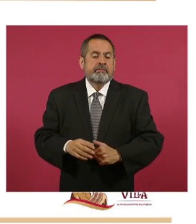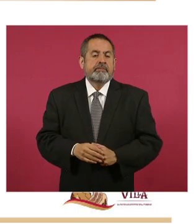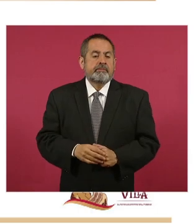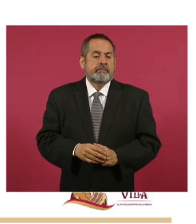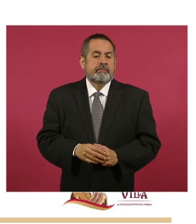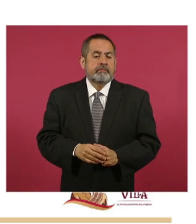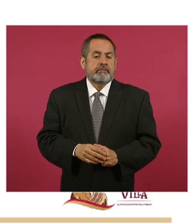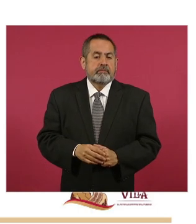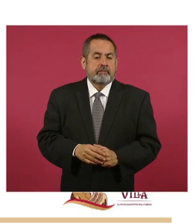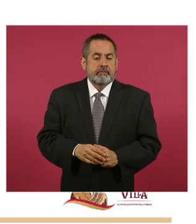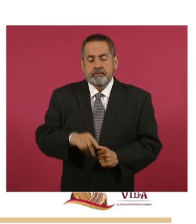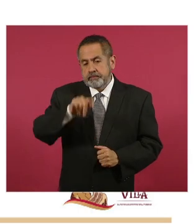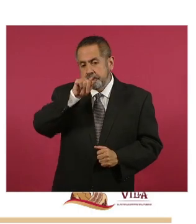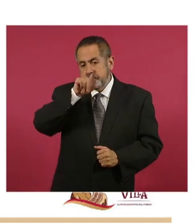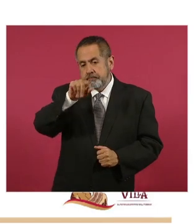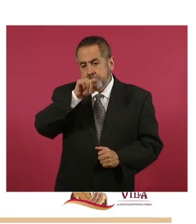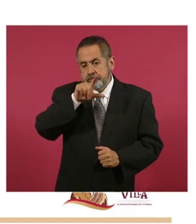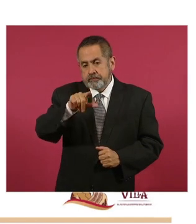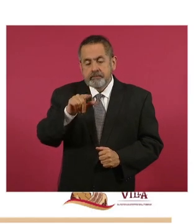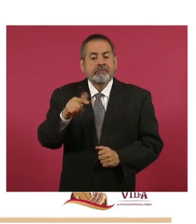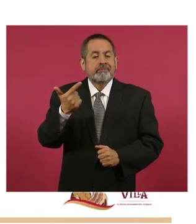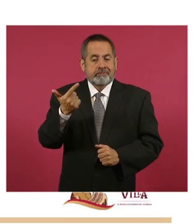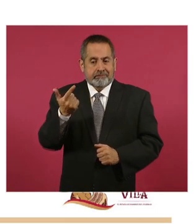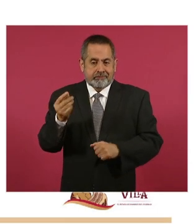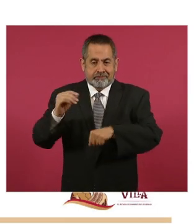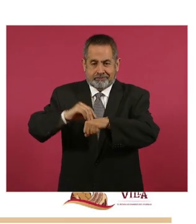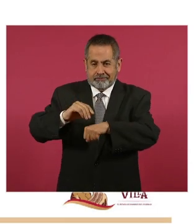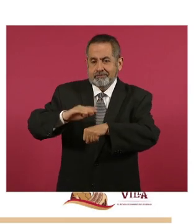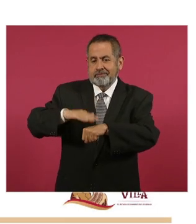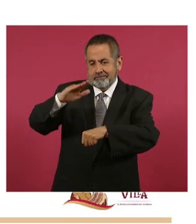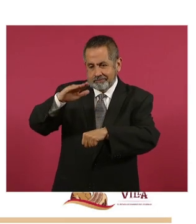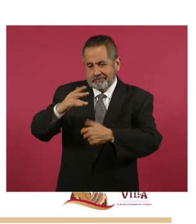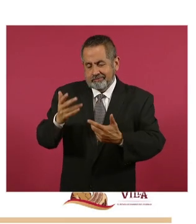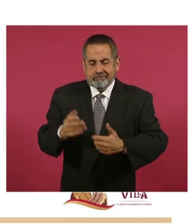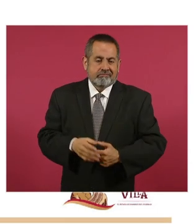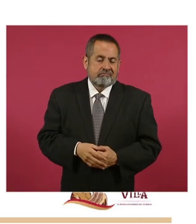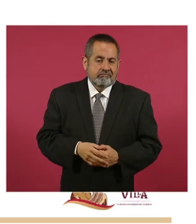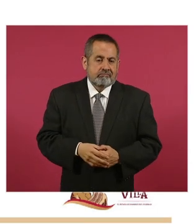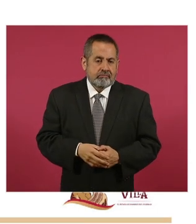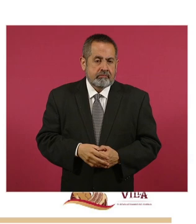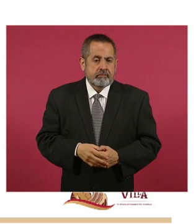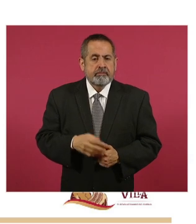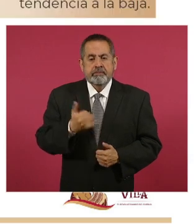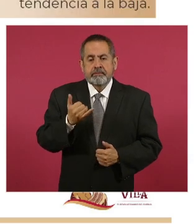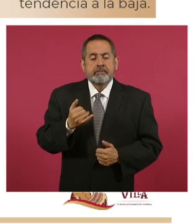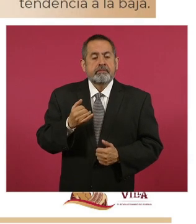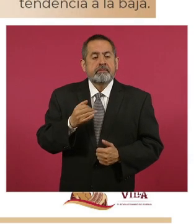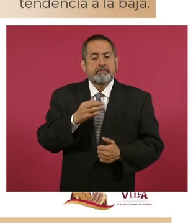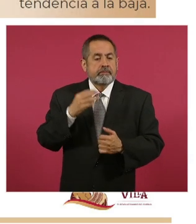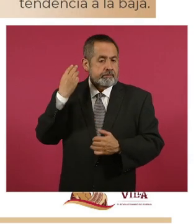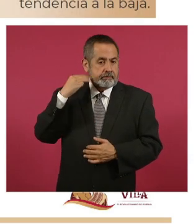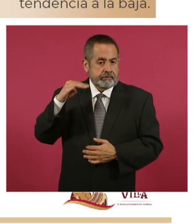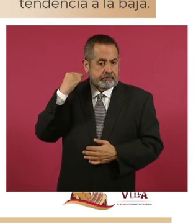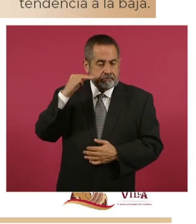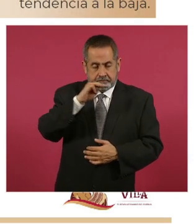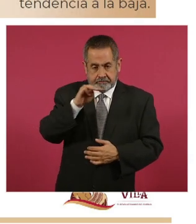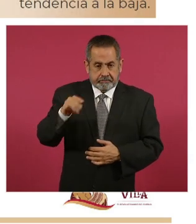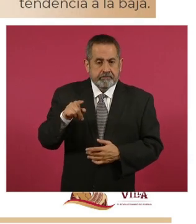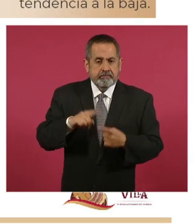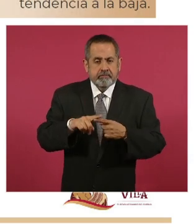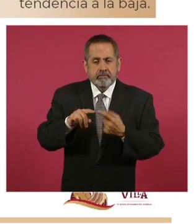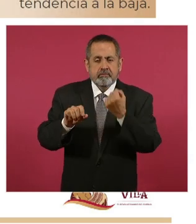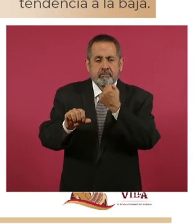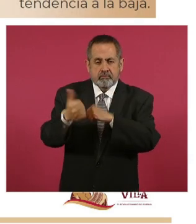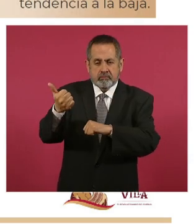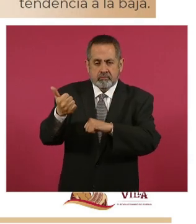En el caso de Jalisco, 7 más que en octubre. Adelante. Y en el caso de Michoacán, 11 menos